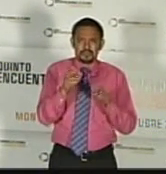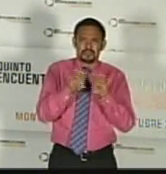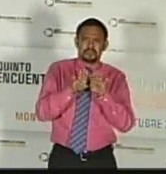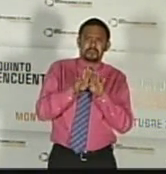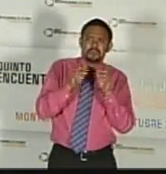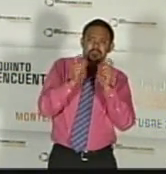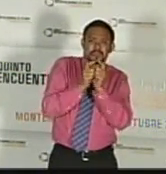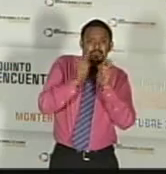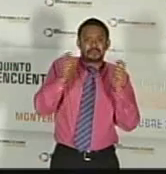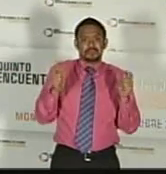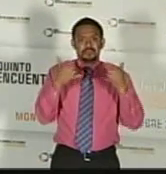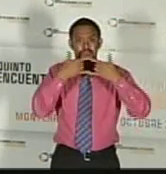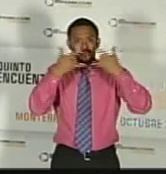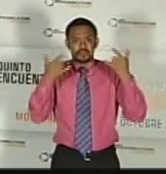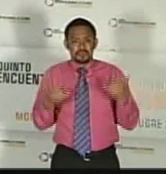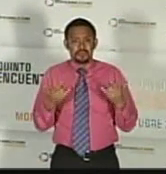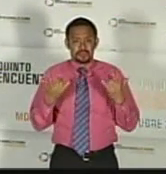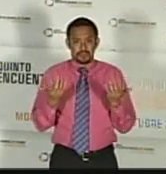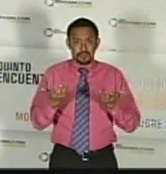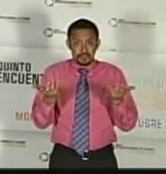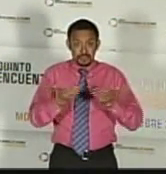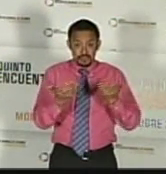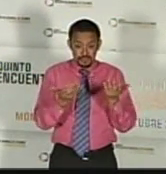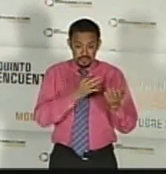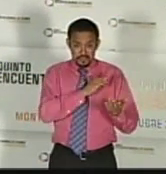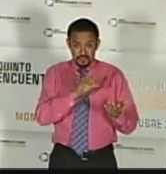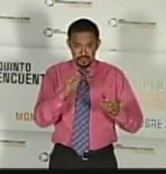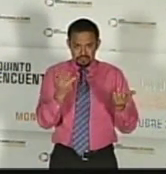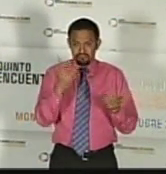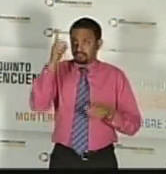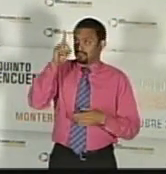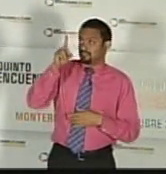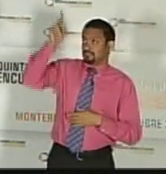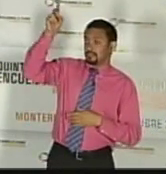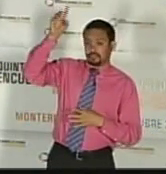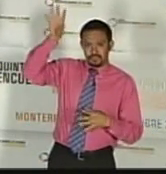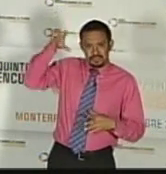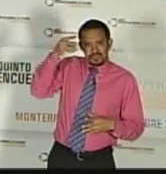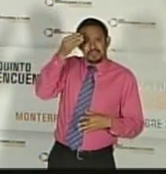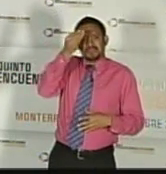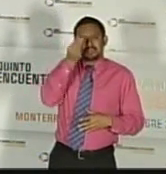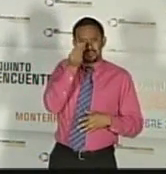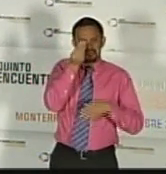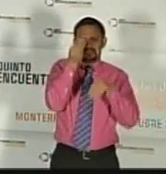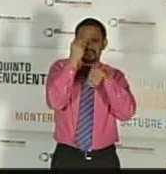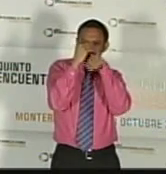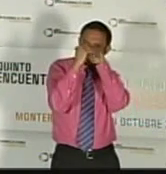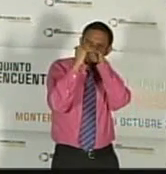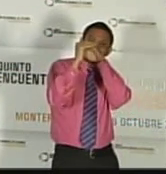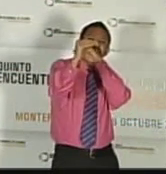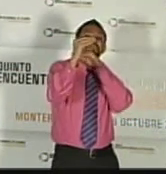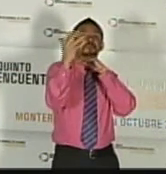de la gran historia misteriosa de la creación podría ser lo divino, la esencia, el infinito,